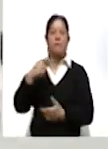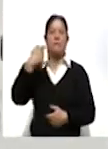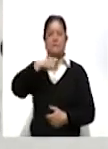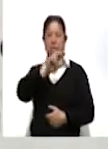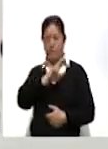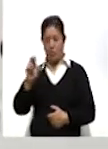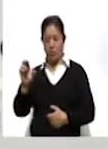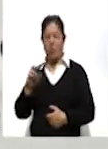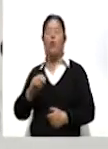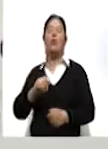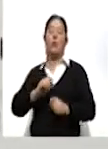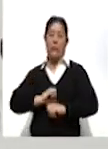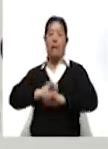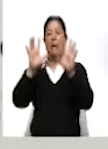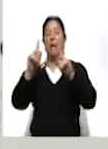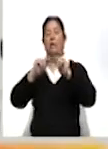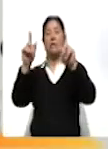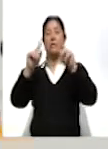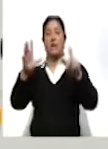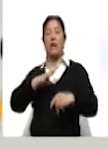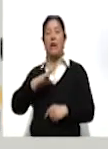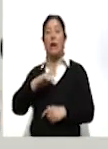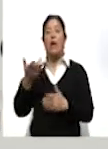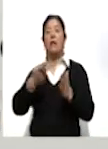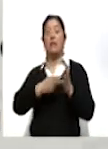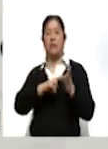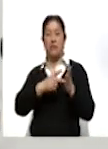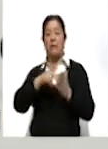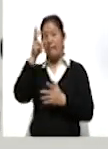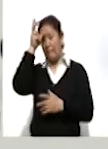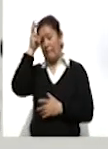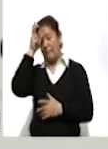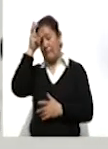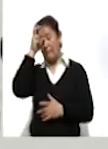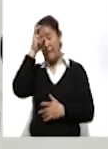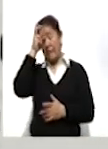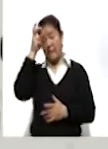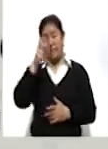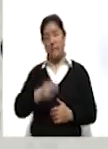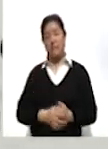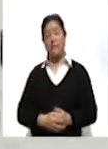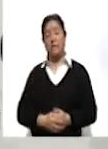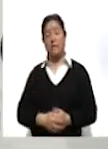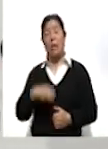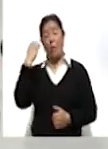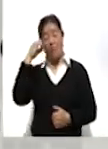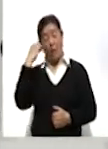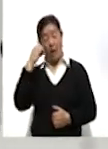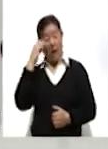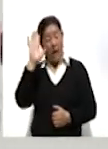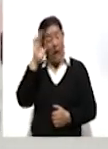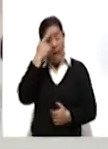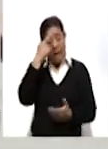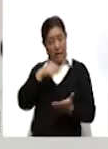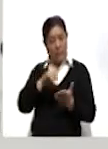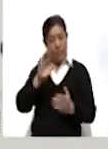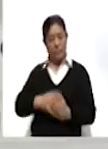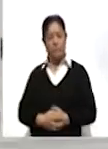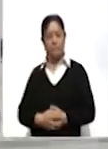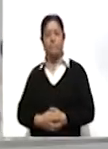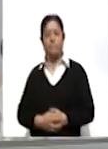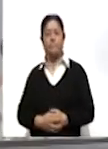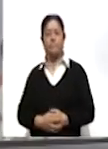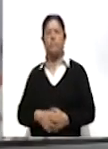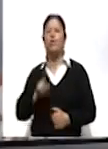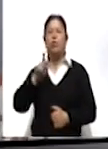por supuesto Tlaxcala, ¿no? con el semillero de Tenancingo y Oaxaca, me parece.